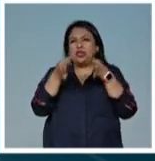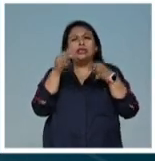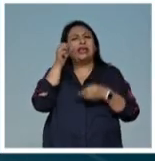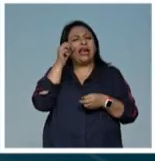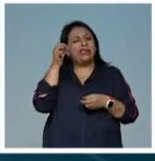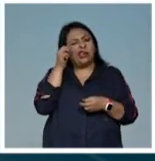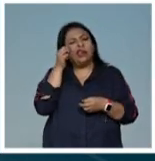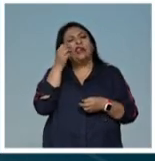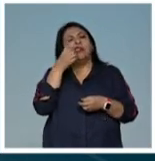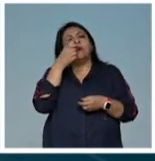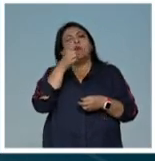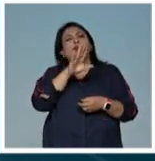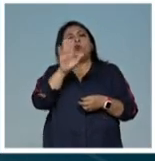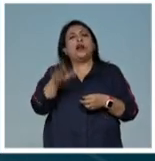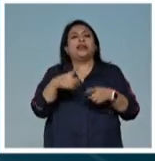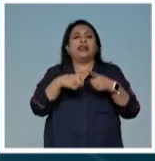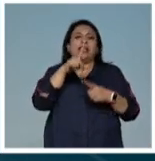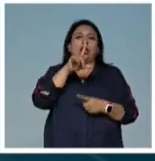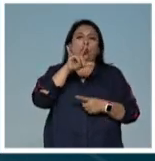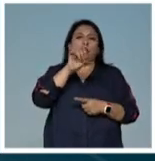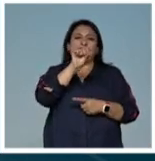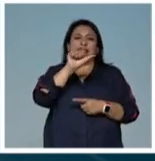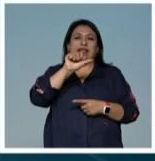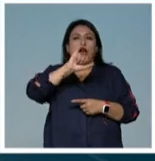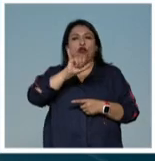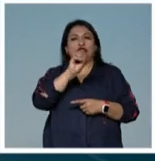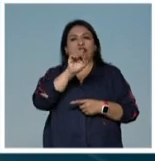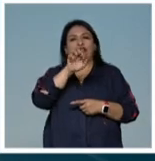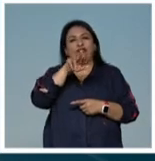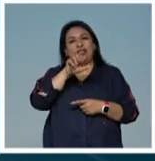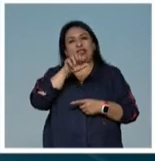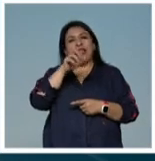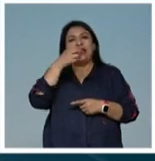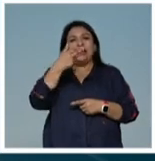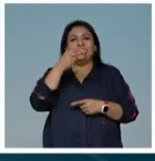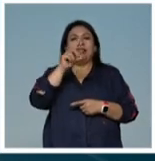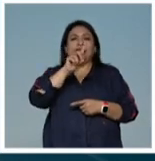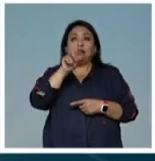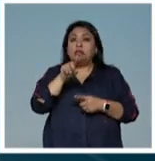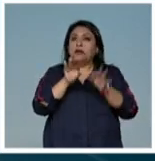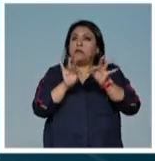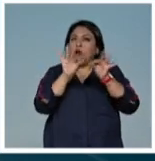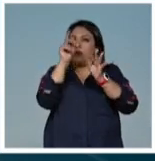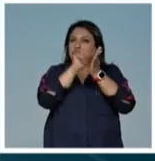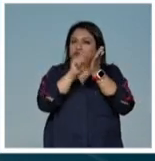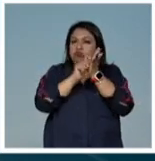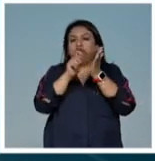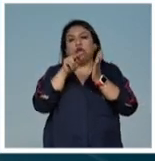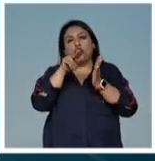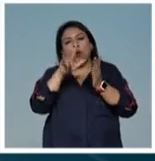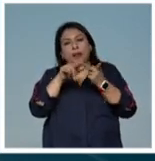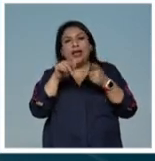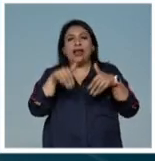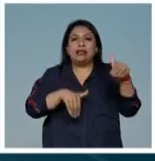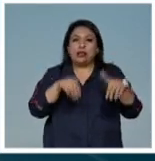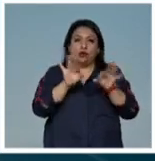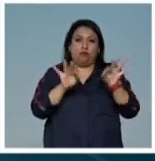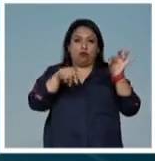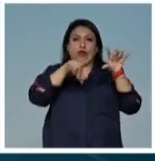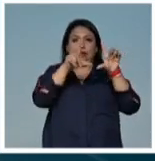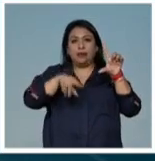ayer lamentábamos la partida de Luisa Josefina Hernández, una figura fundamental de la literatura, de la novela, del teatro, de manera particular en nuestro